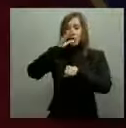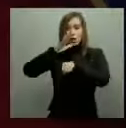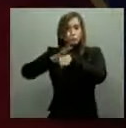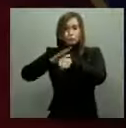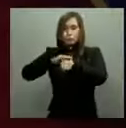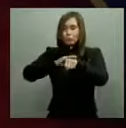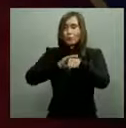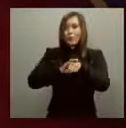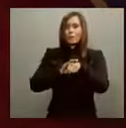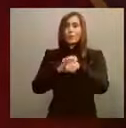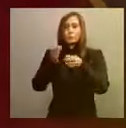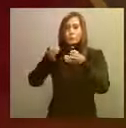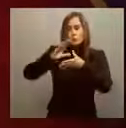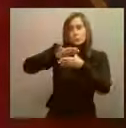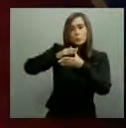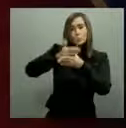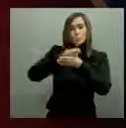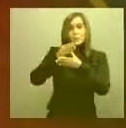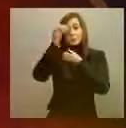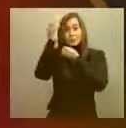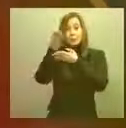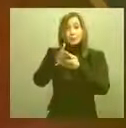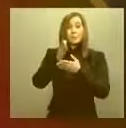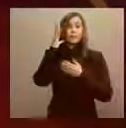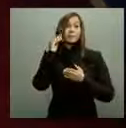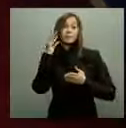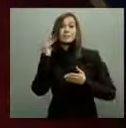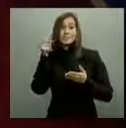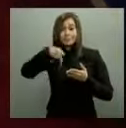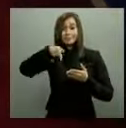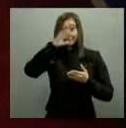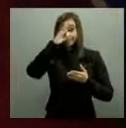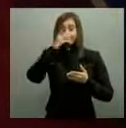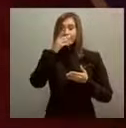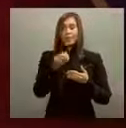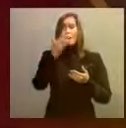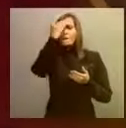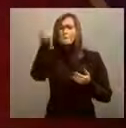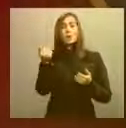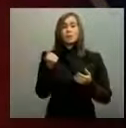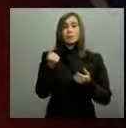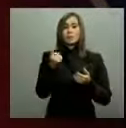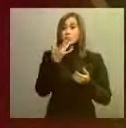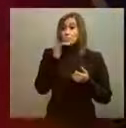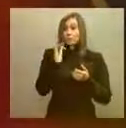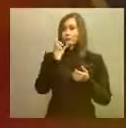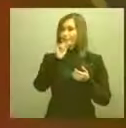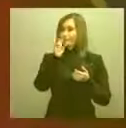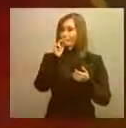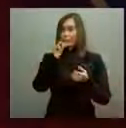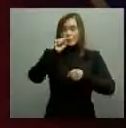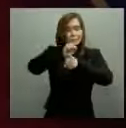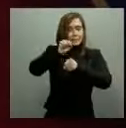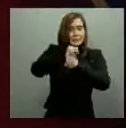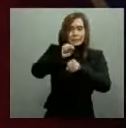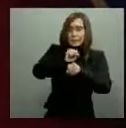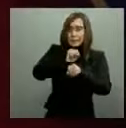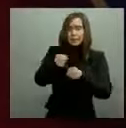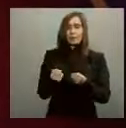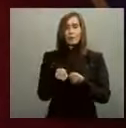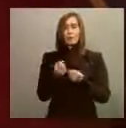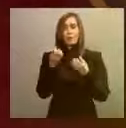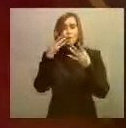nuestra experiencia. Y esto no se debe a la suerte o al azar, sino al trabajo planificado, los recursos dispuestos y